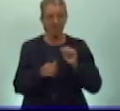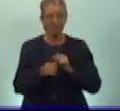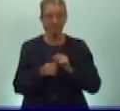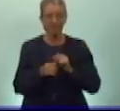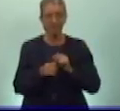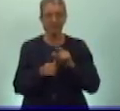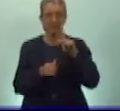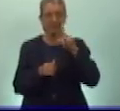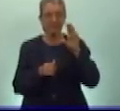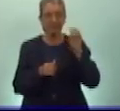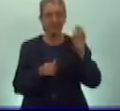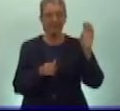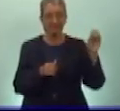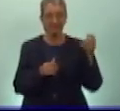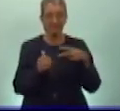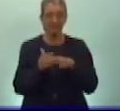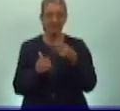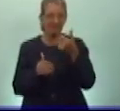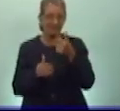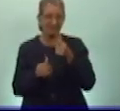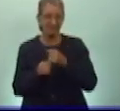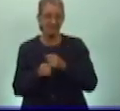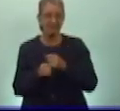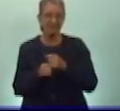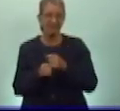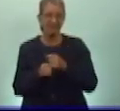2, 100 entre 10,